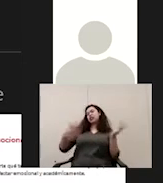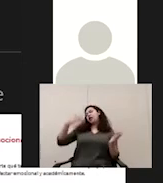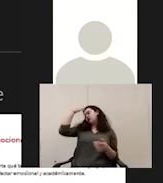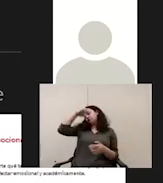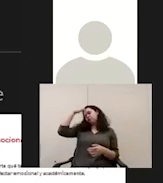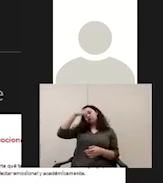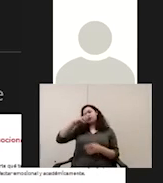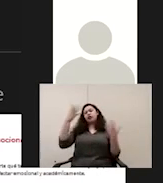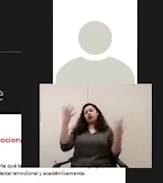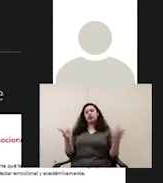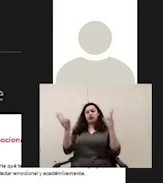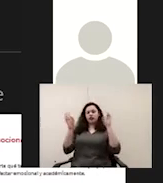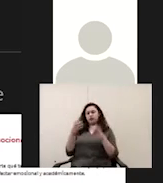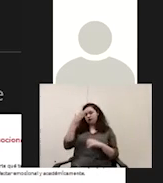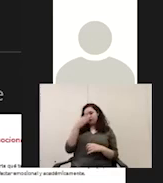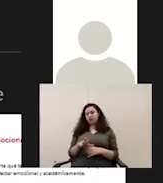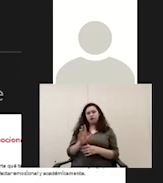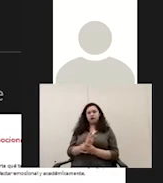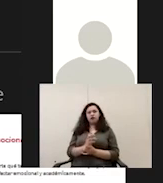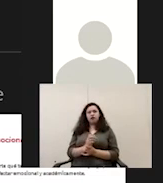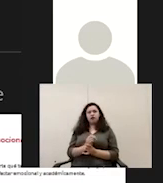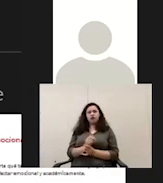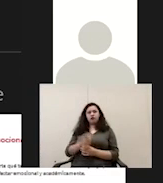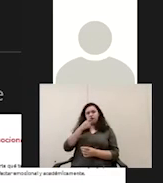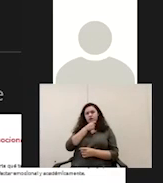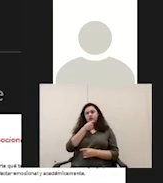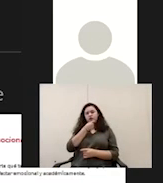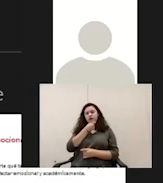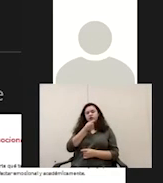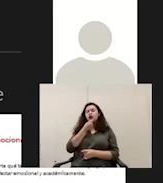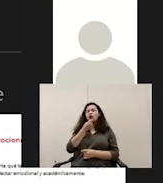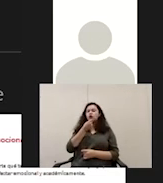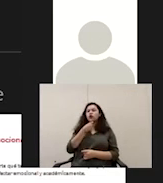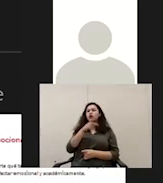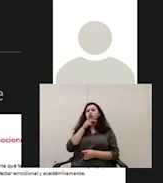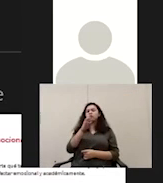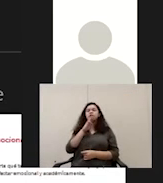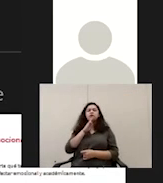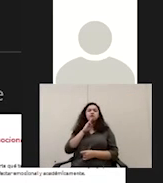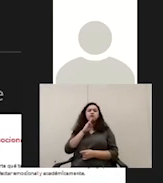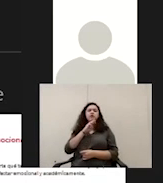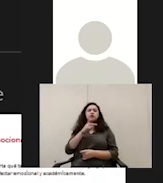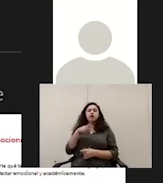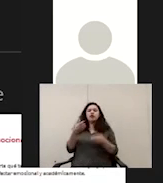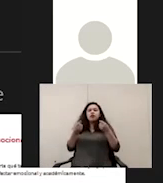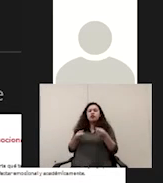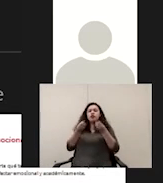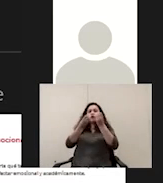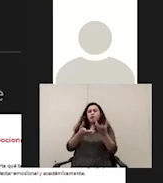tema, cómo poder llegarle a los niños, tanto a los niños como a los papás, y bueno, darle esa seguridad como